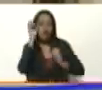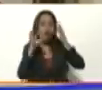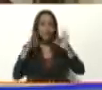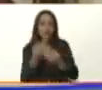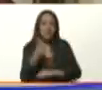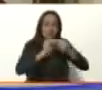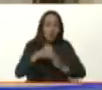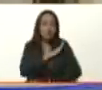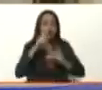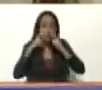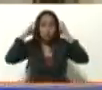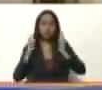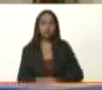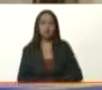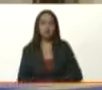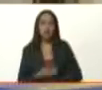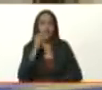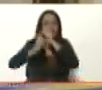Igualmente,